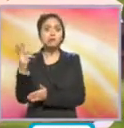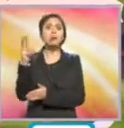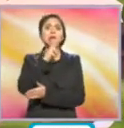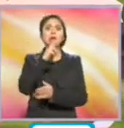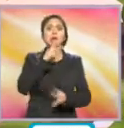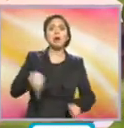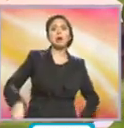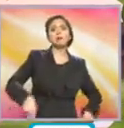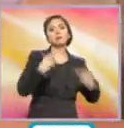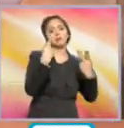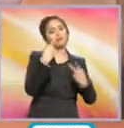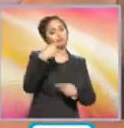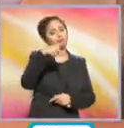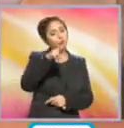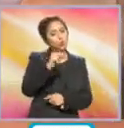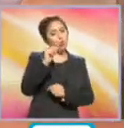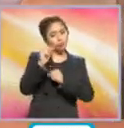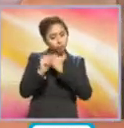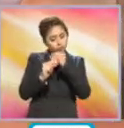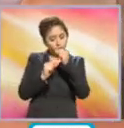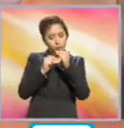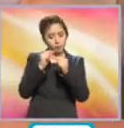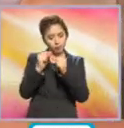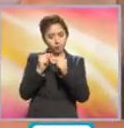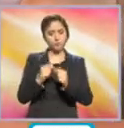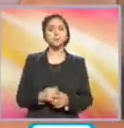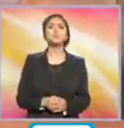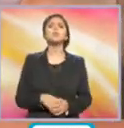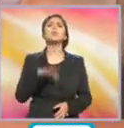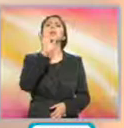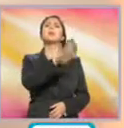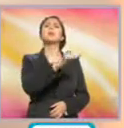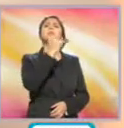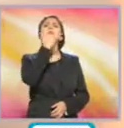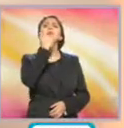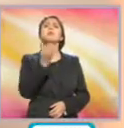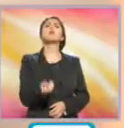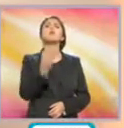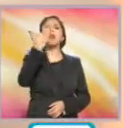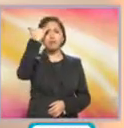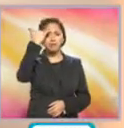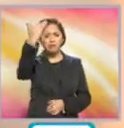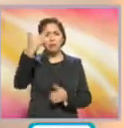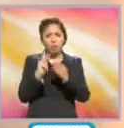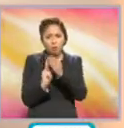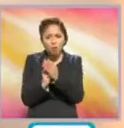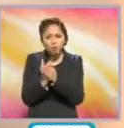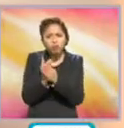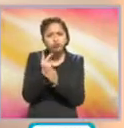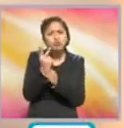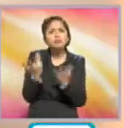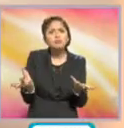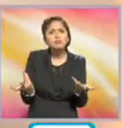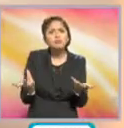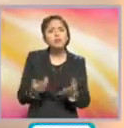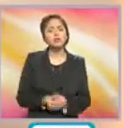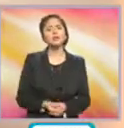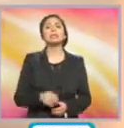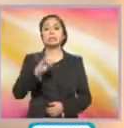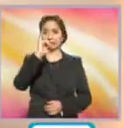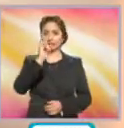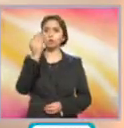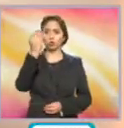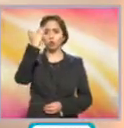crezca, que florezca esta orquídea. Sí tarda. ¿Cómo sería más o menos el proceso? Sí tarda porque es una flor que dura mucho, pero cuando se